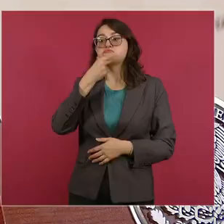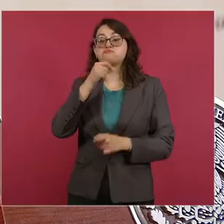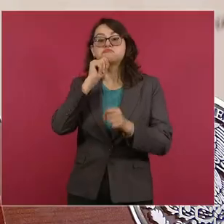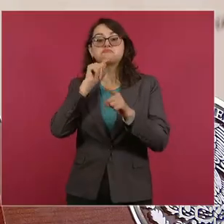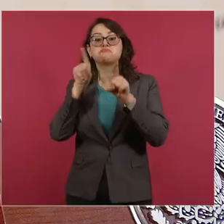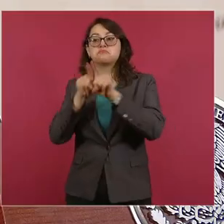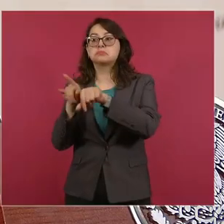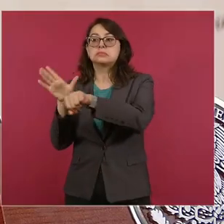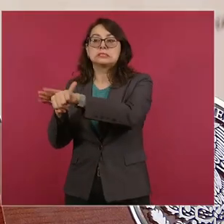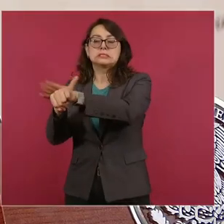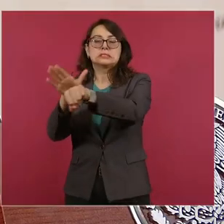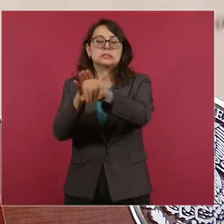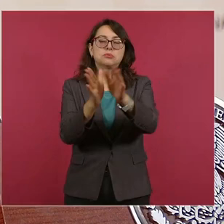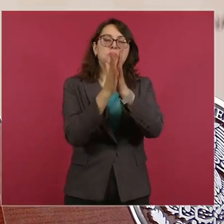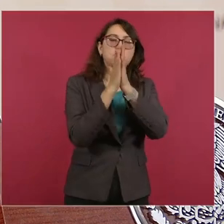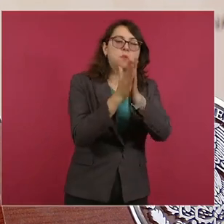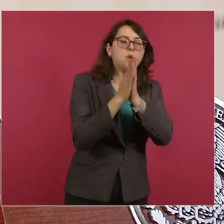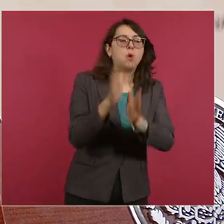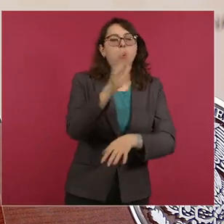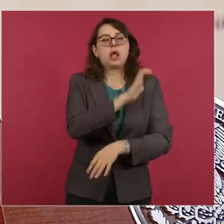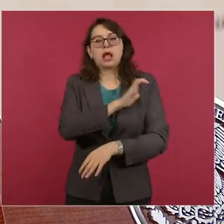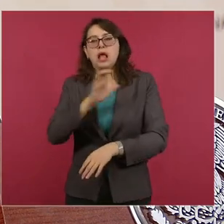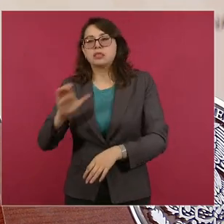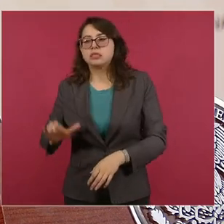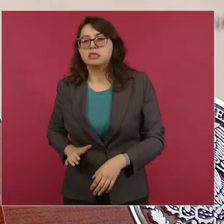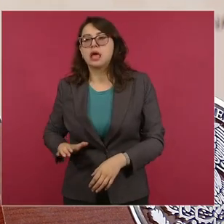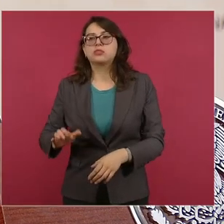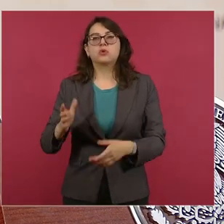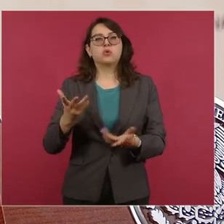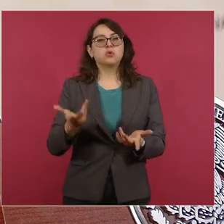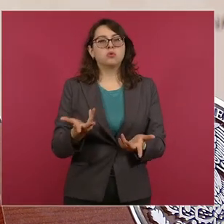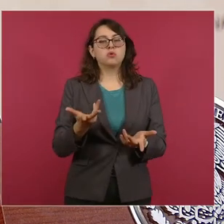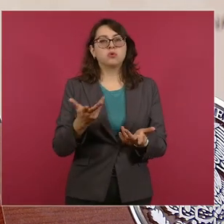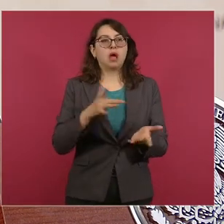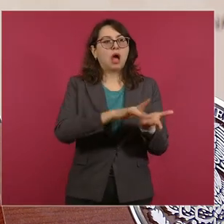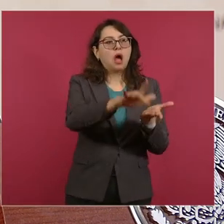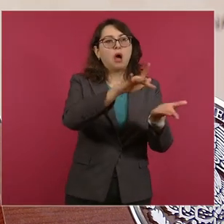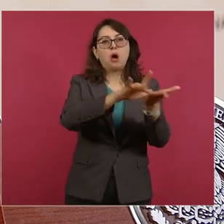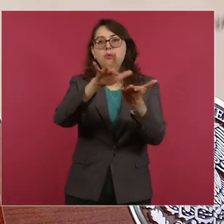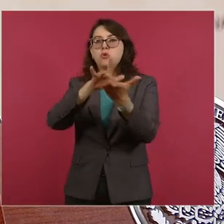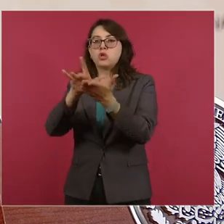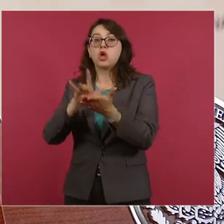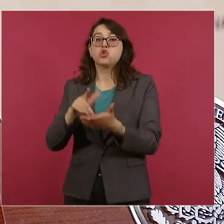y él cumplió otros no